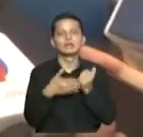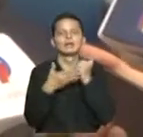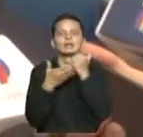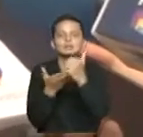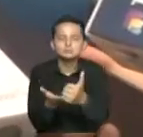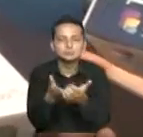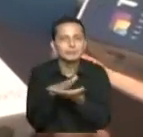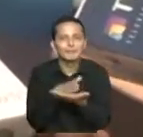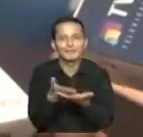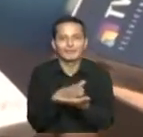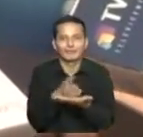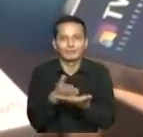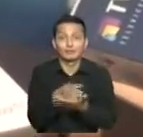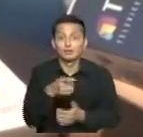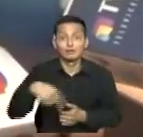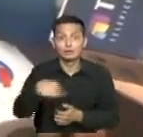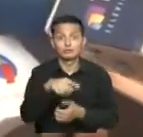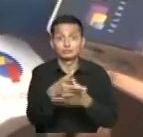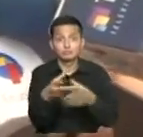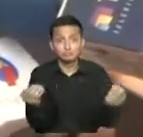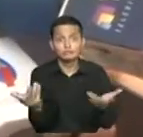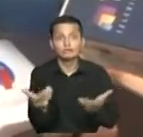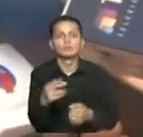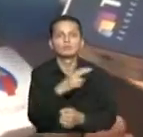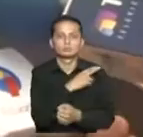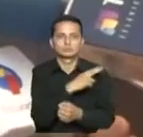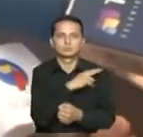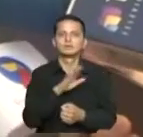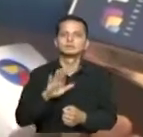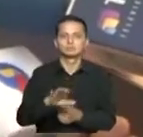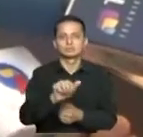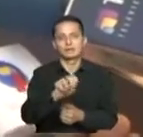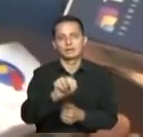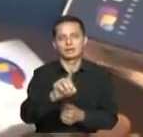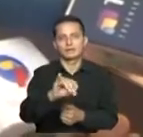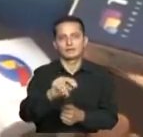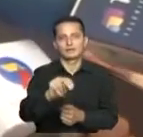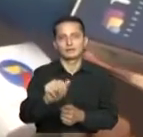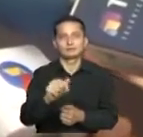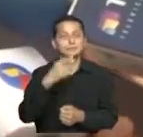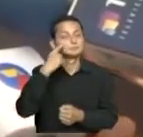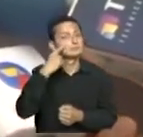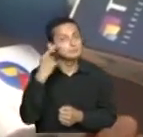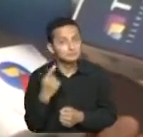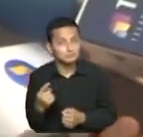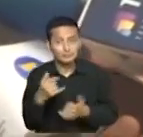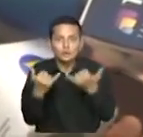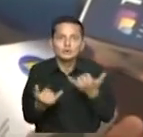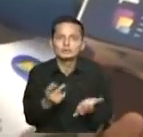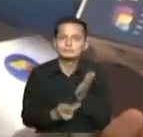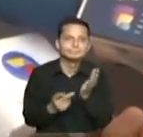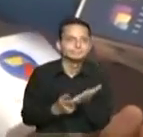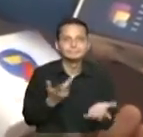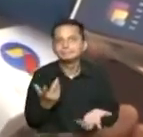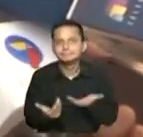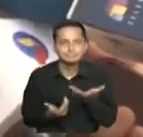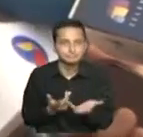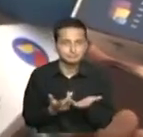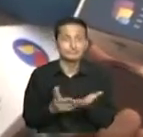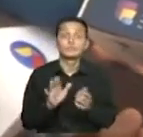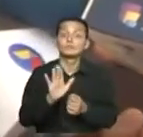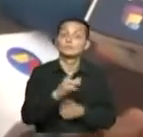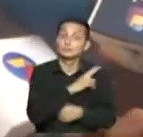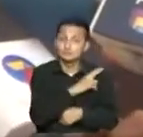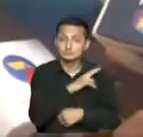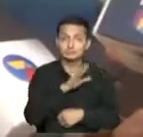que tienen que solucionar el impasse se llama Universidad Andina, ¿no? Esperemos, veamos qué pasa el día de hoy, pero obviamente la